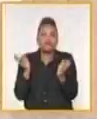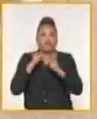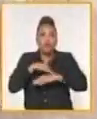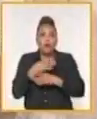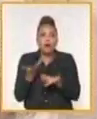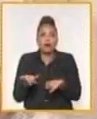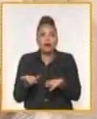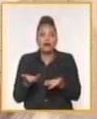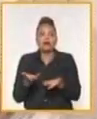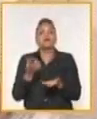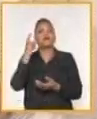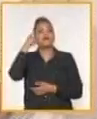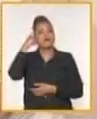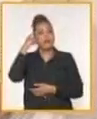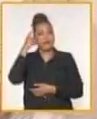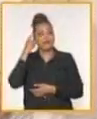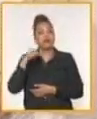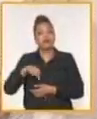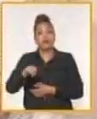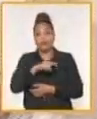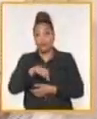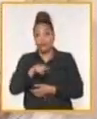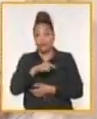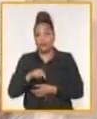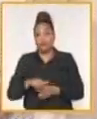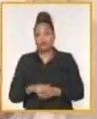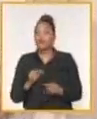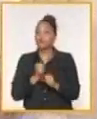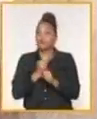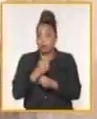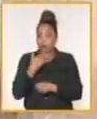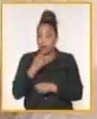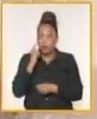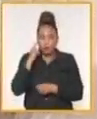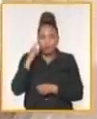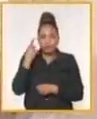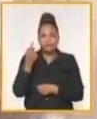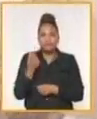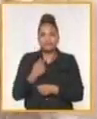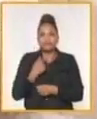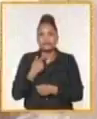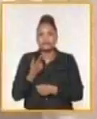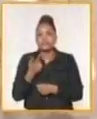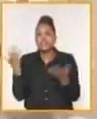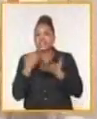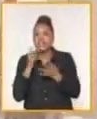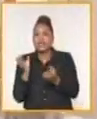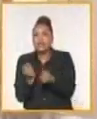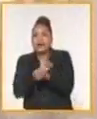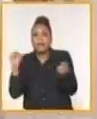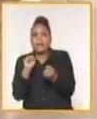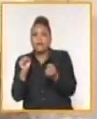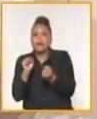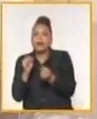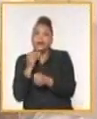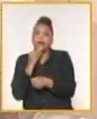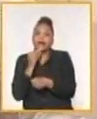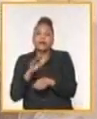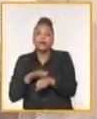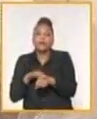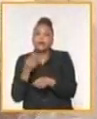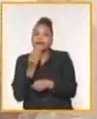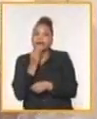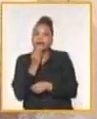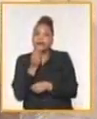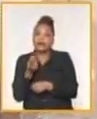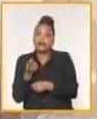una mitología en yo ayer leí un trabajo muy bueno de esto. ¿Quién tiene el arma atómica? Israel. ¿De quién es el problema existencial de los demás?